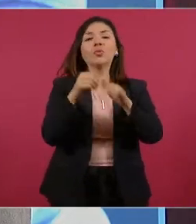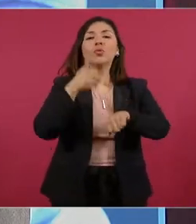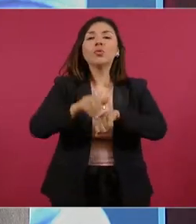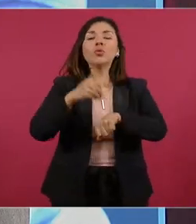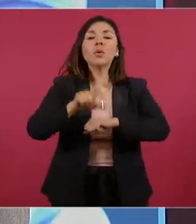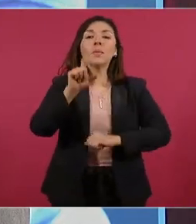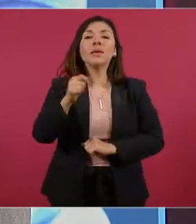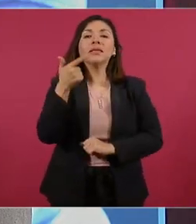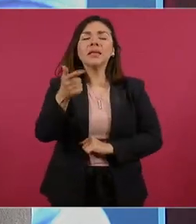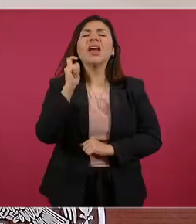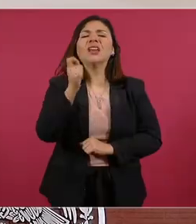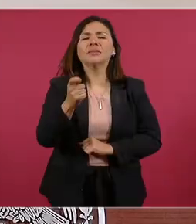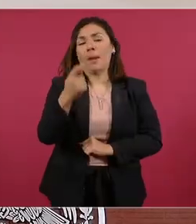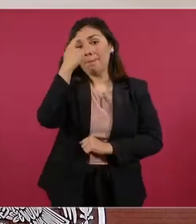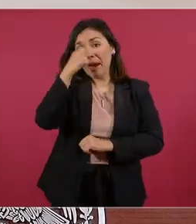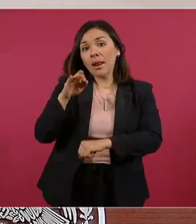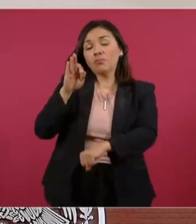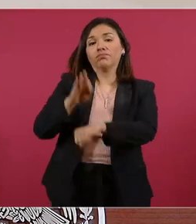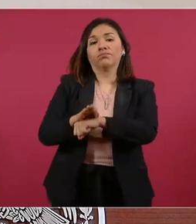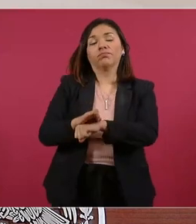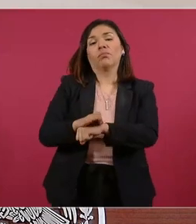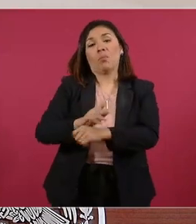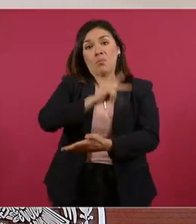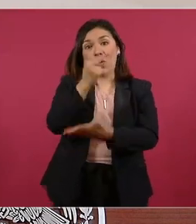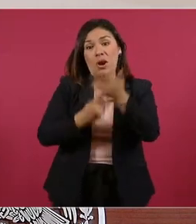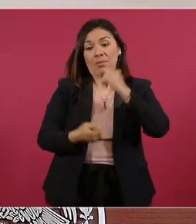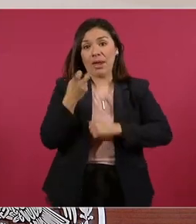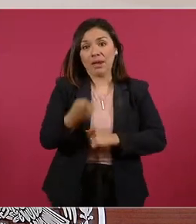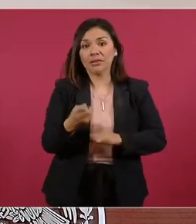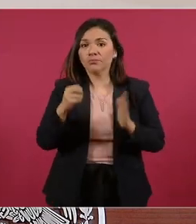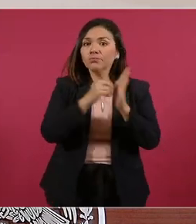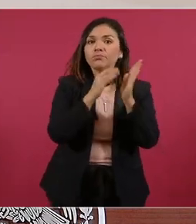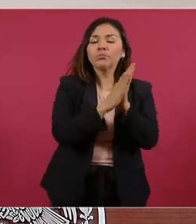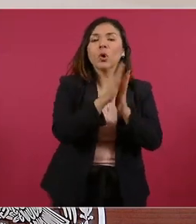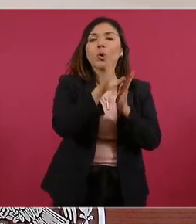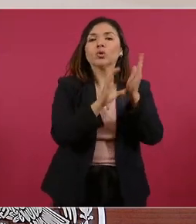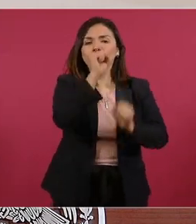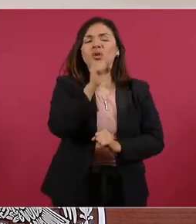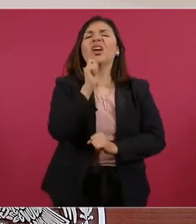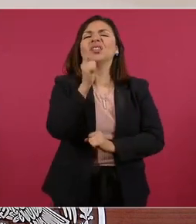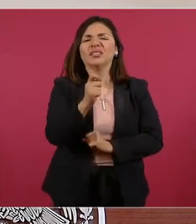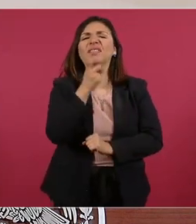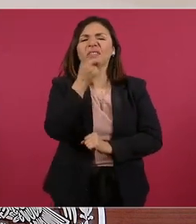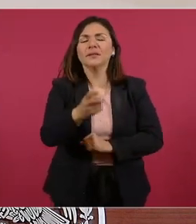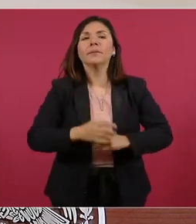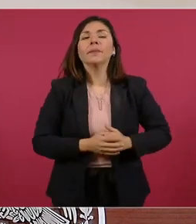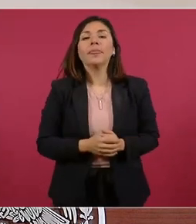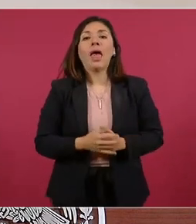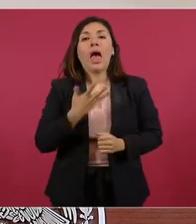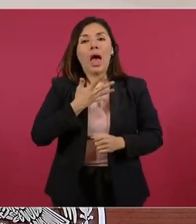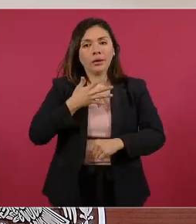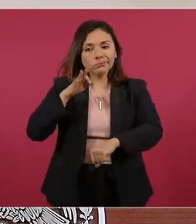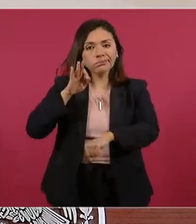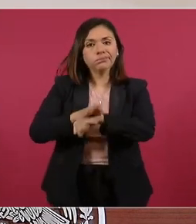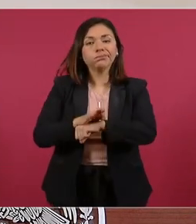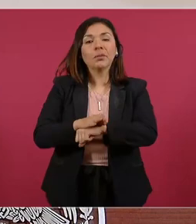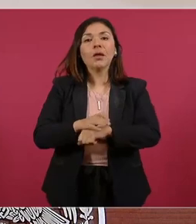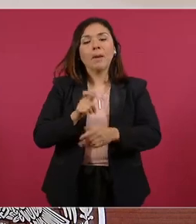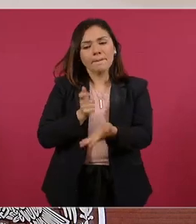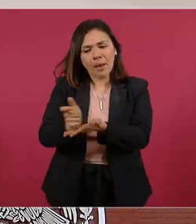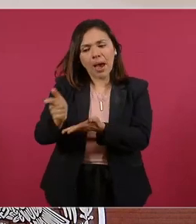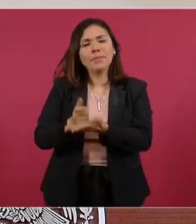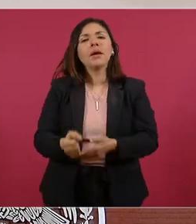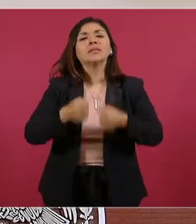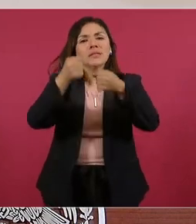27 es garantizar este programa en la Constitución. A la letra dice la iniciativa que se garantizará un jornal seguro